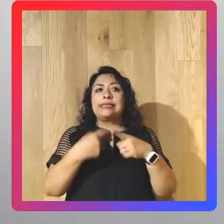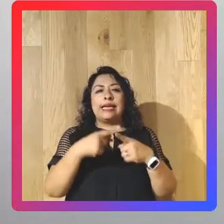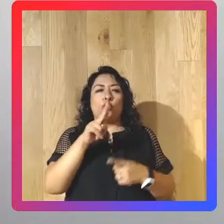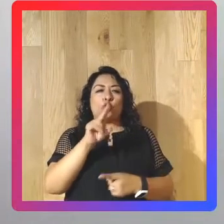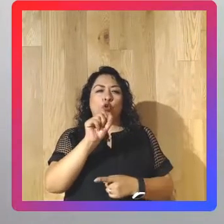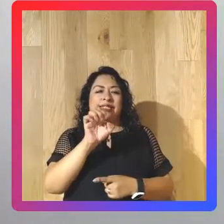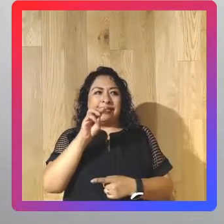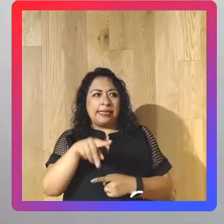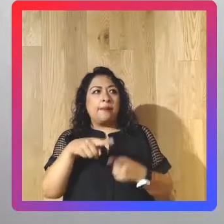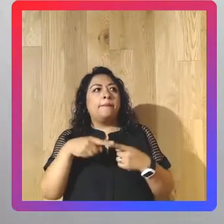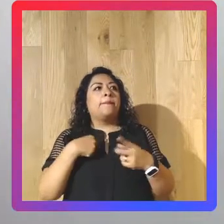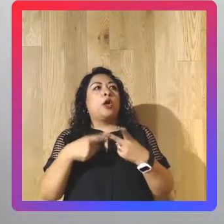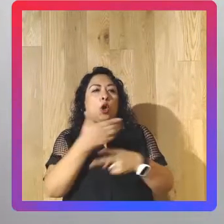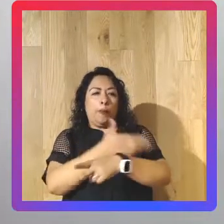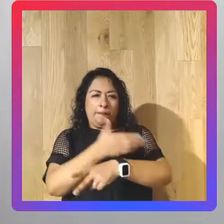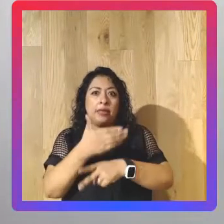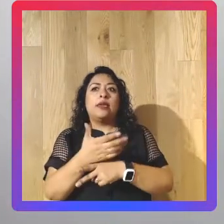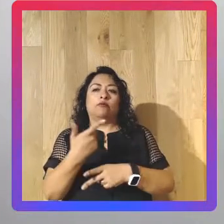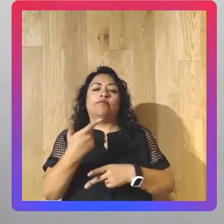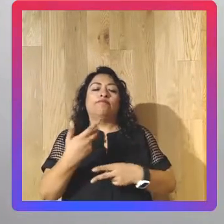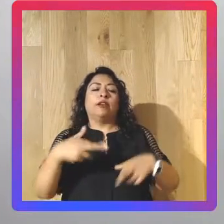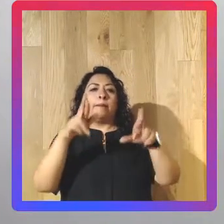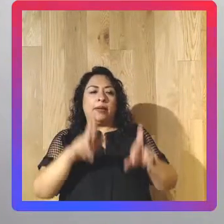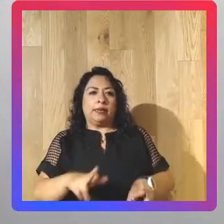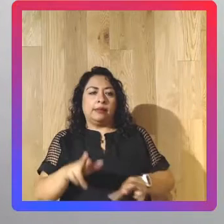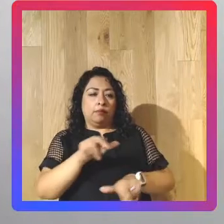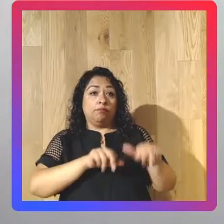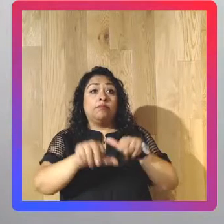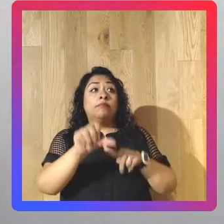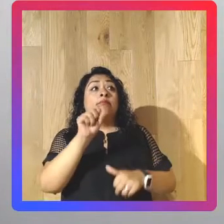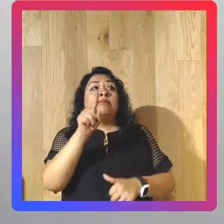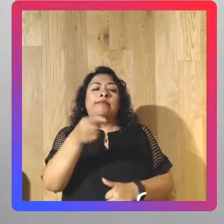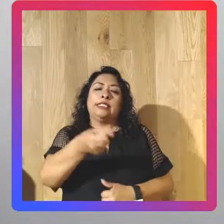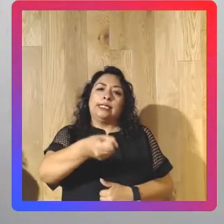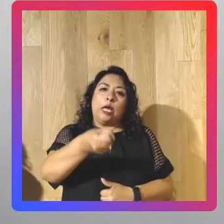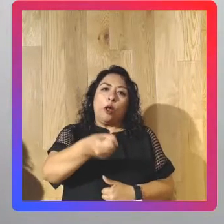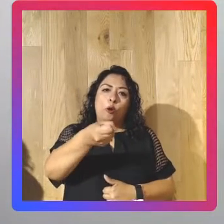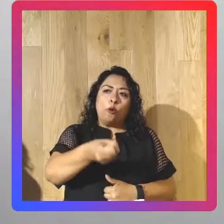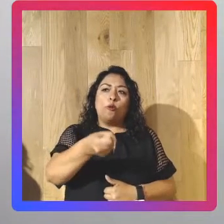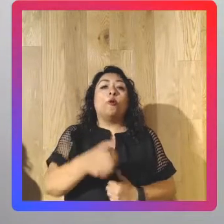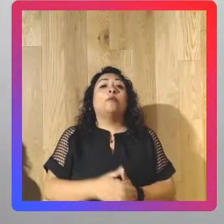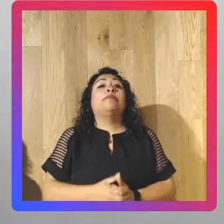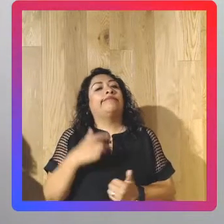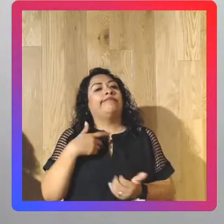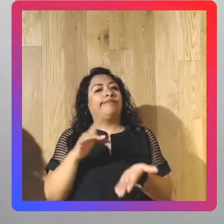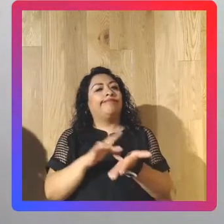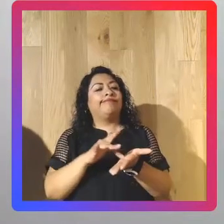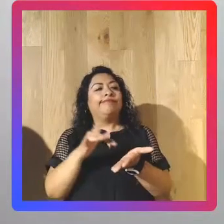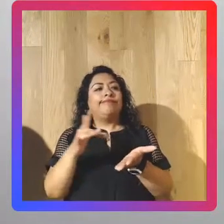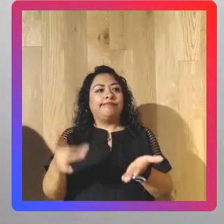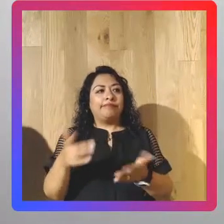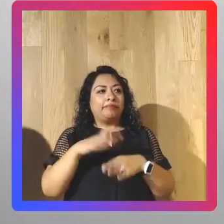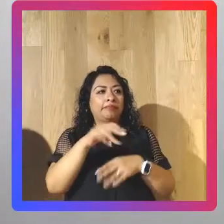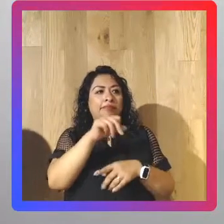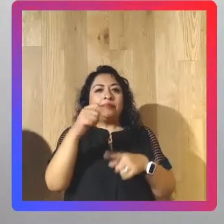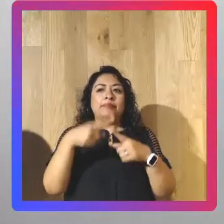USEM, nuestros compañeros por representarnos, y les mandamos muchos saludos y mucho agradecimiento, sobre